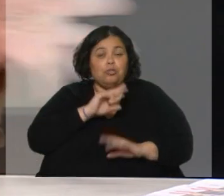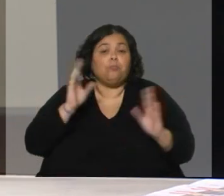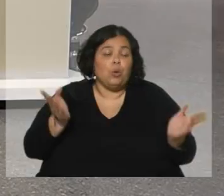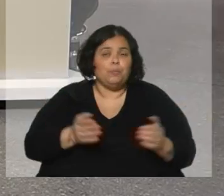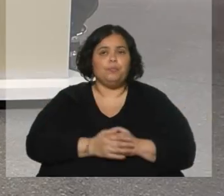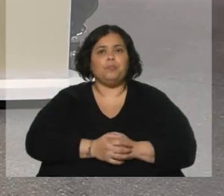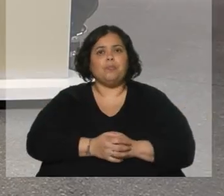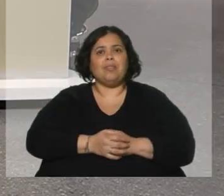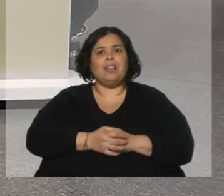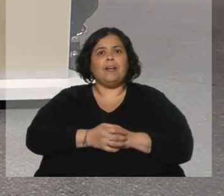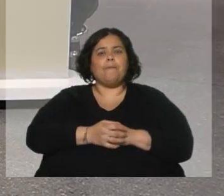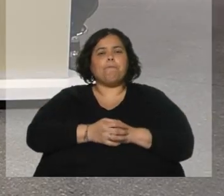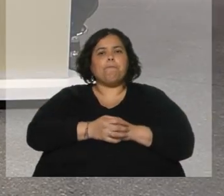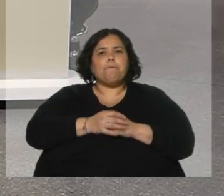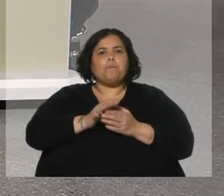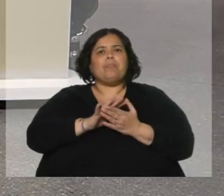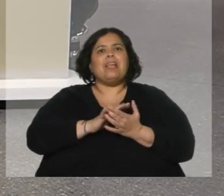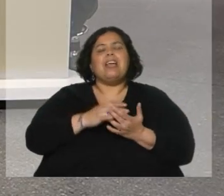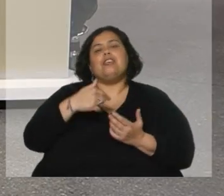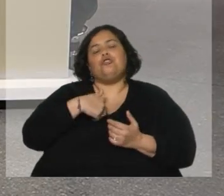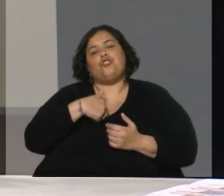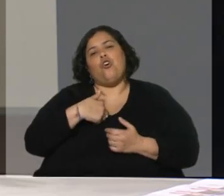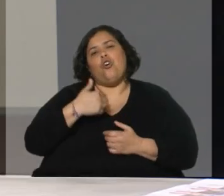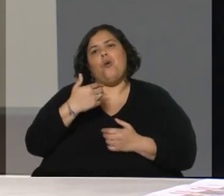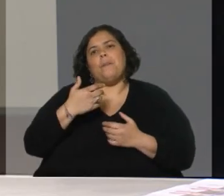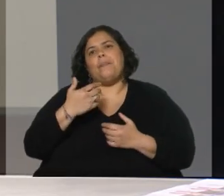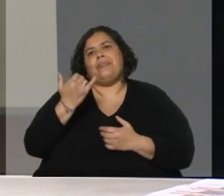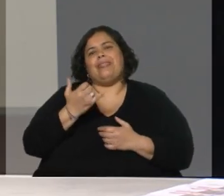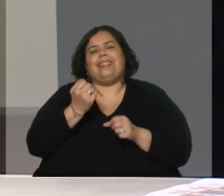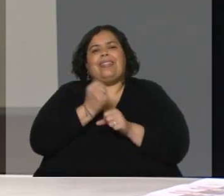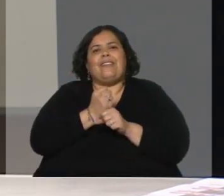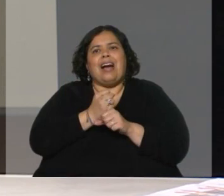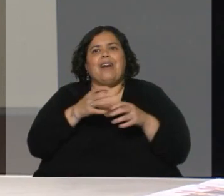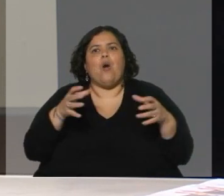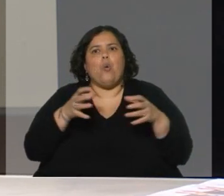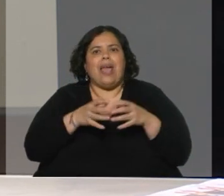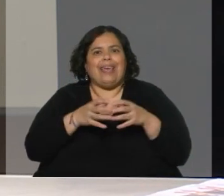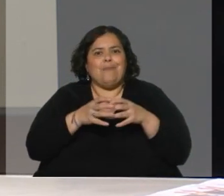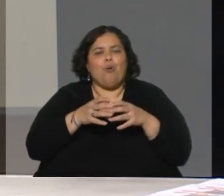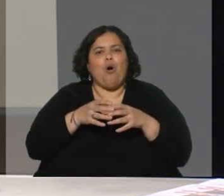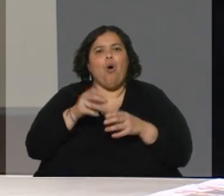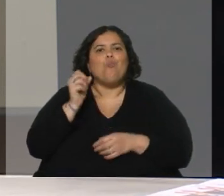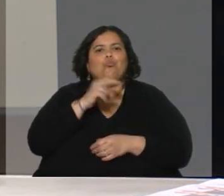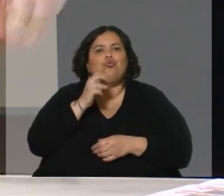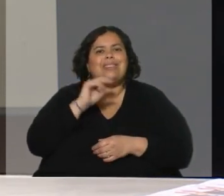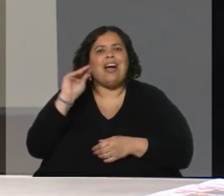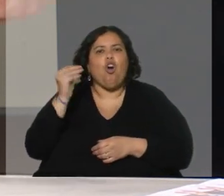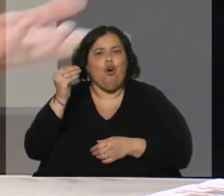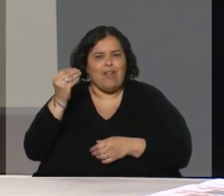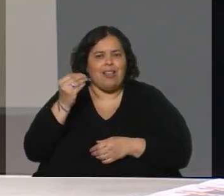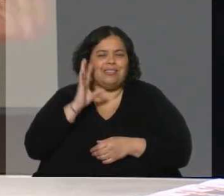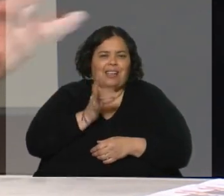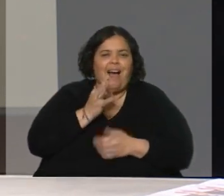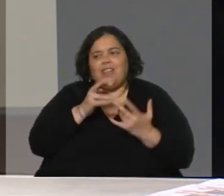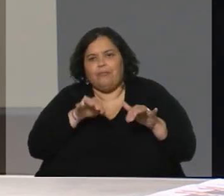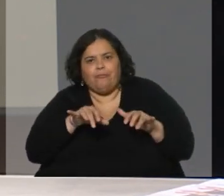ella le pasará lo mismo yo tenía un equipo muy de chicas millenias jóvenes que que dominan la